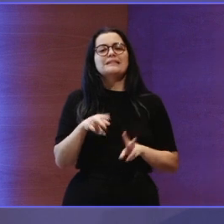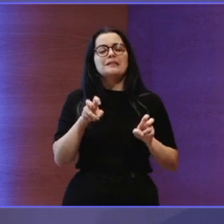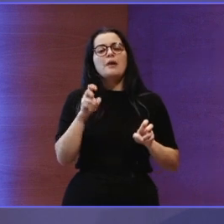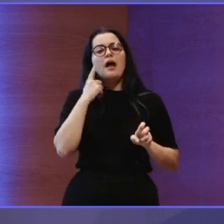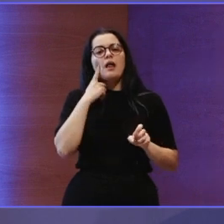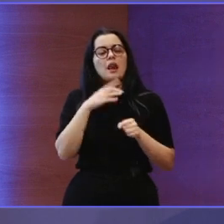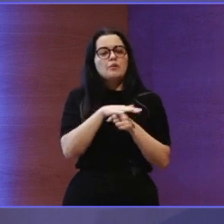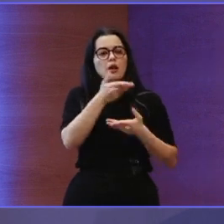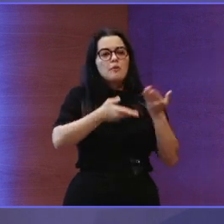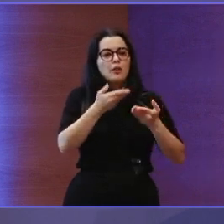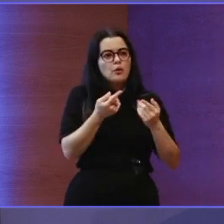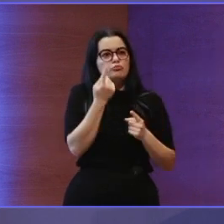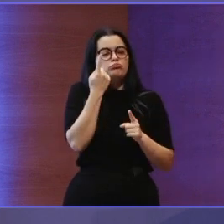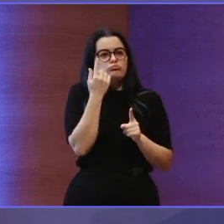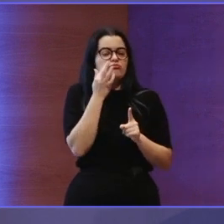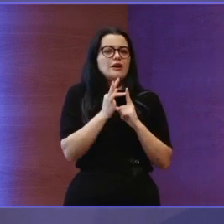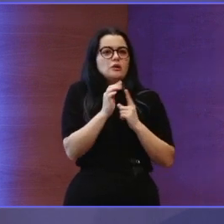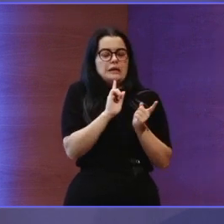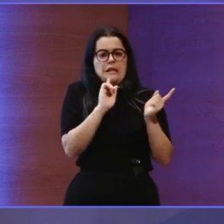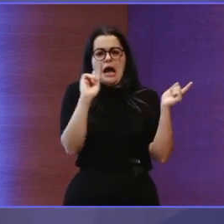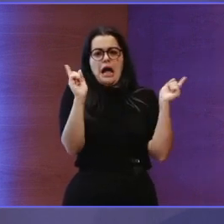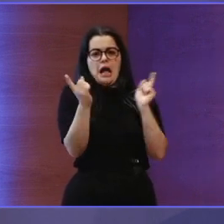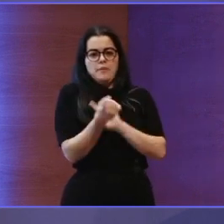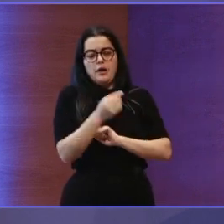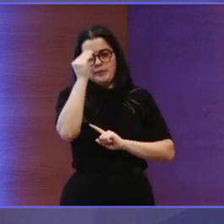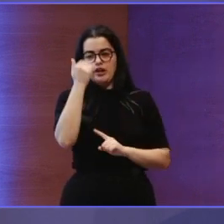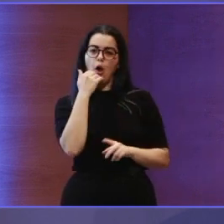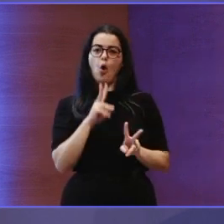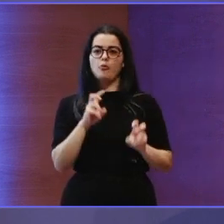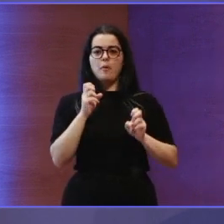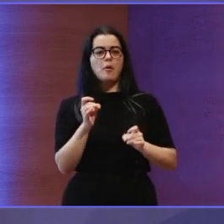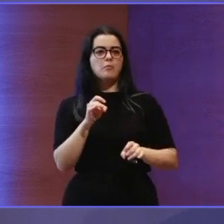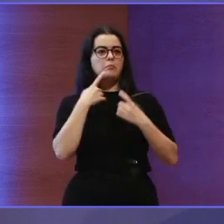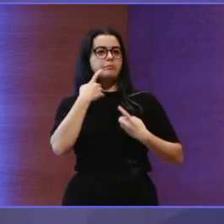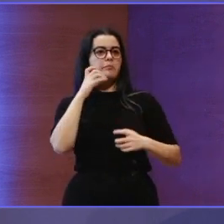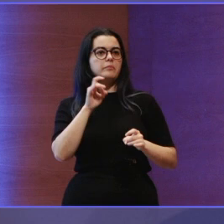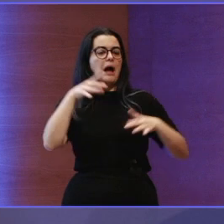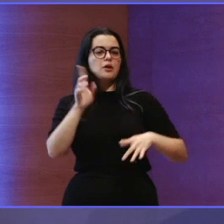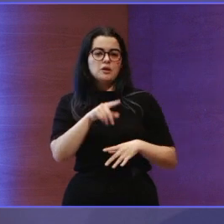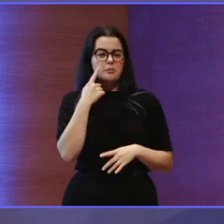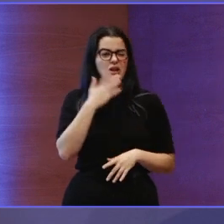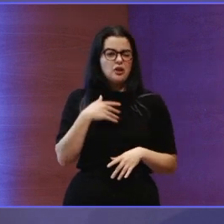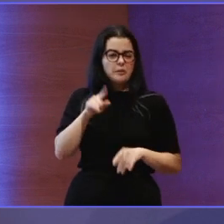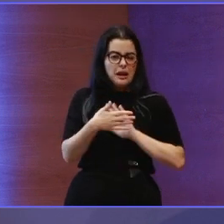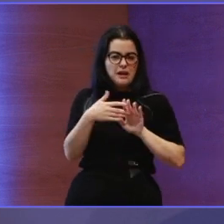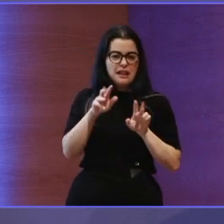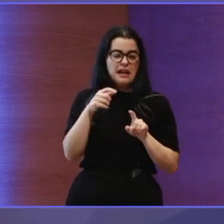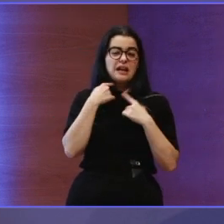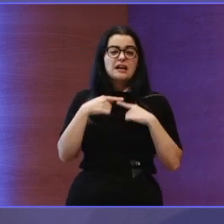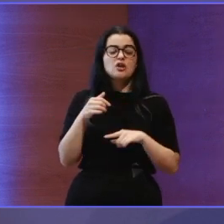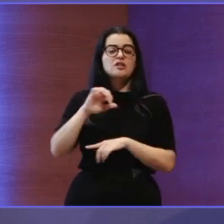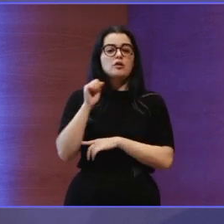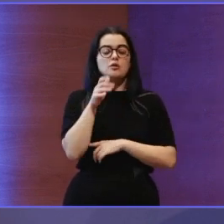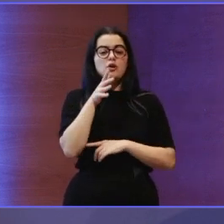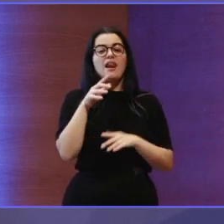de evaluación y ot no no no porque esté stefen aquí pero otra vez me referiría al caso escocés porque la agencia de evaluación de